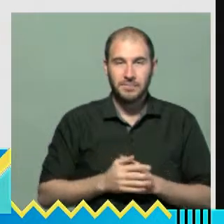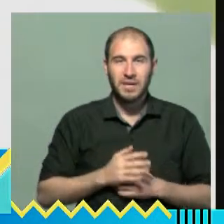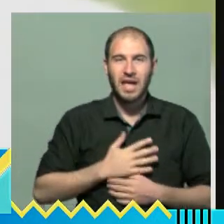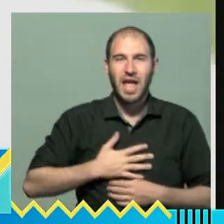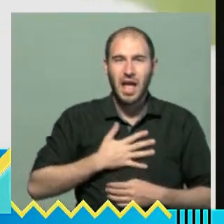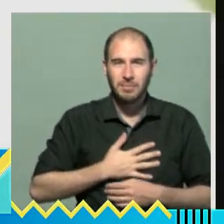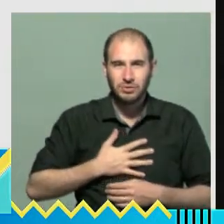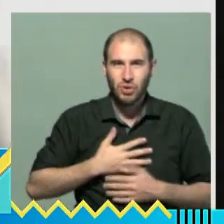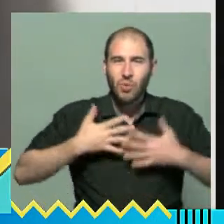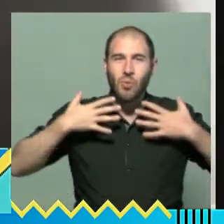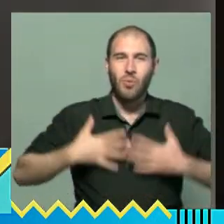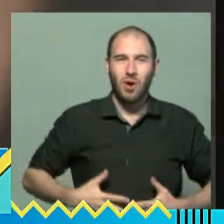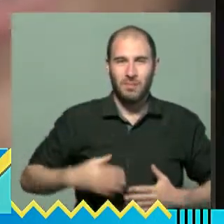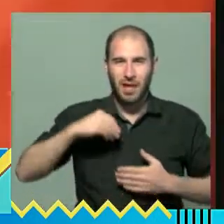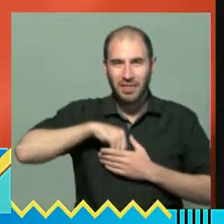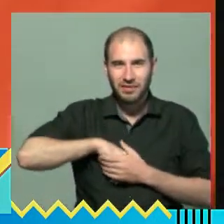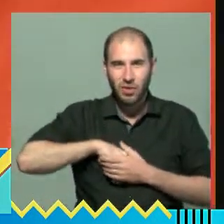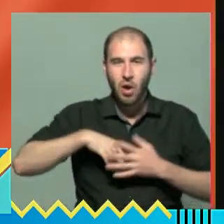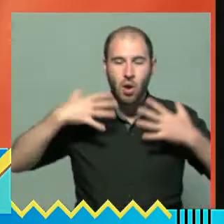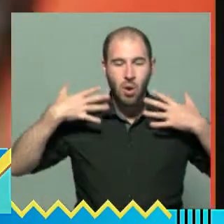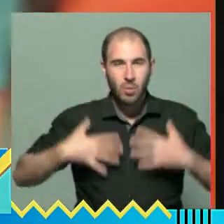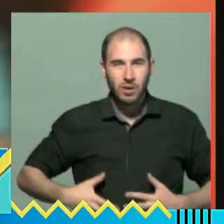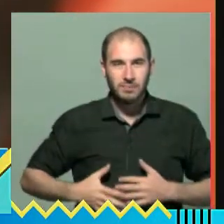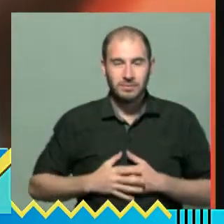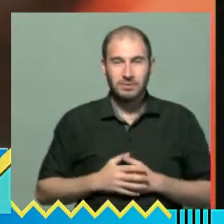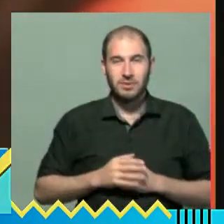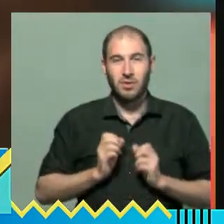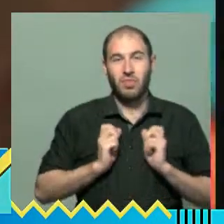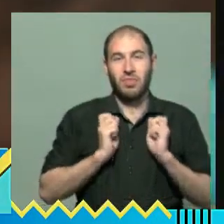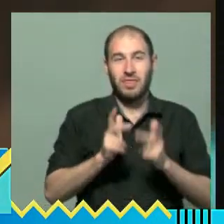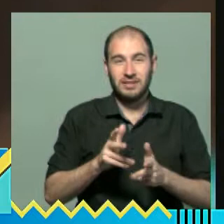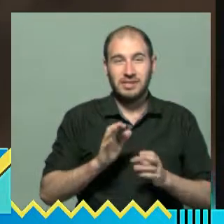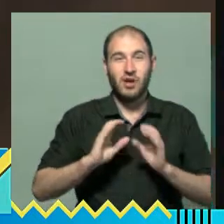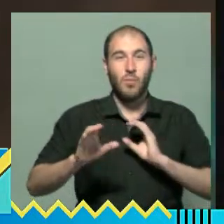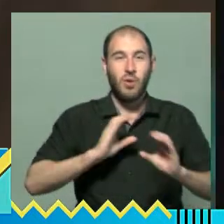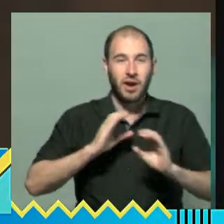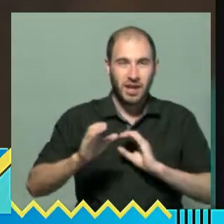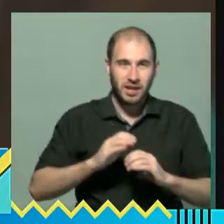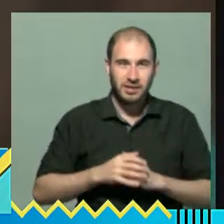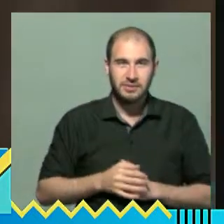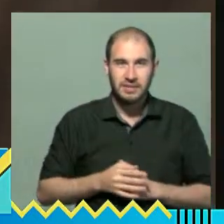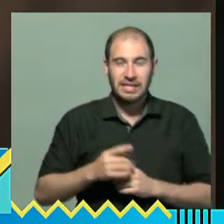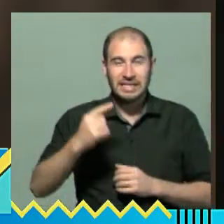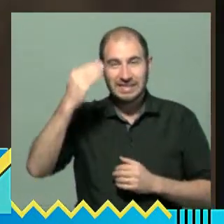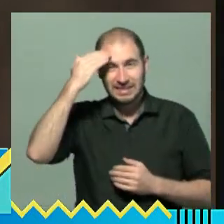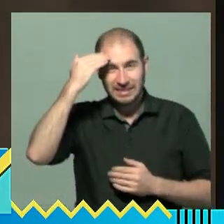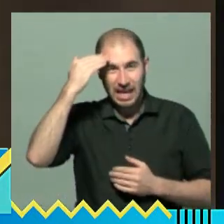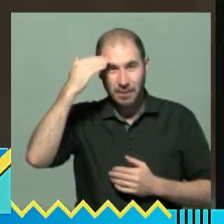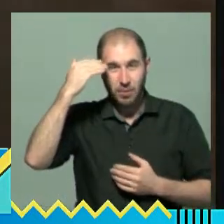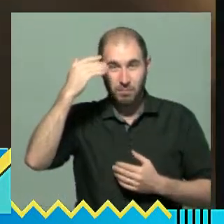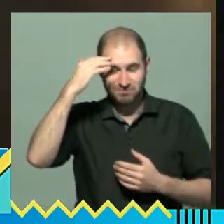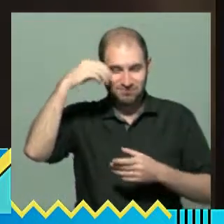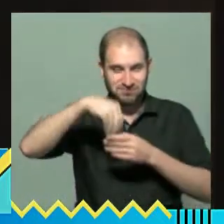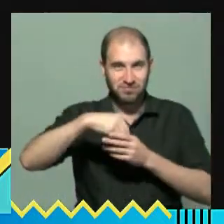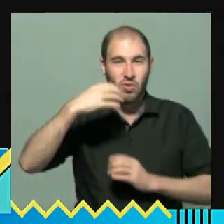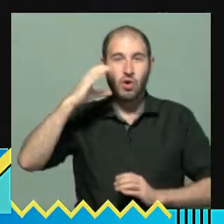emoción se vive en el cuerpo. Y este cuerpo habla, se comunica con este cerebro y esta mente humana